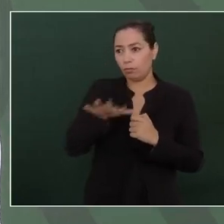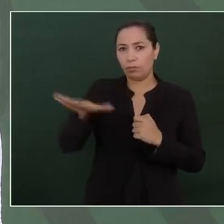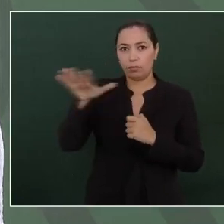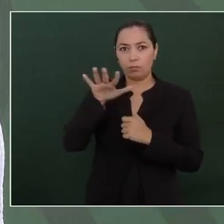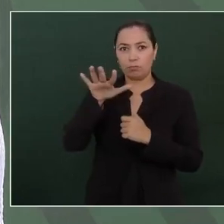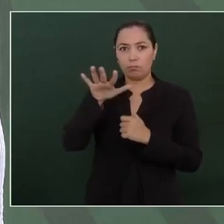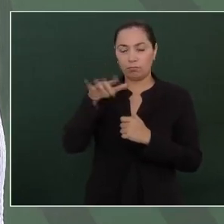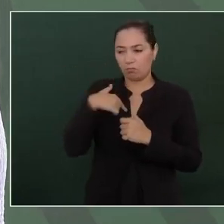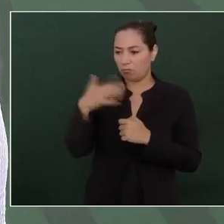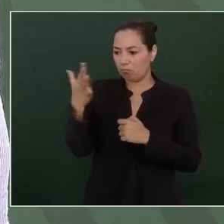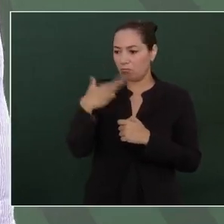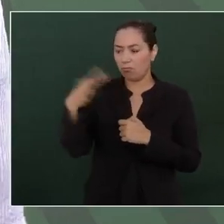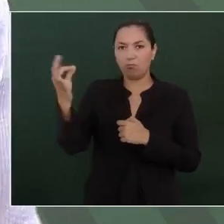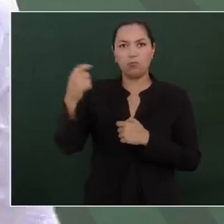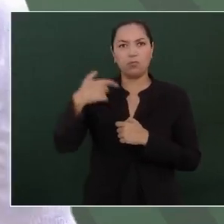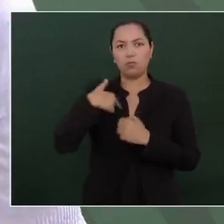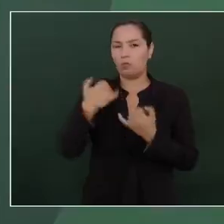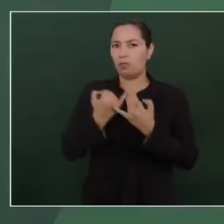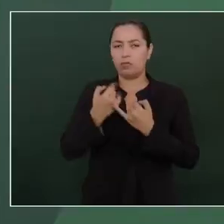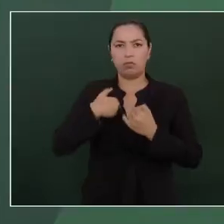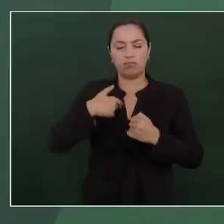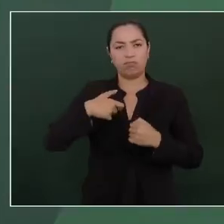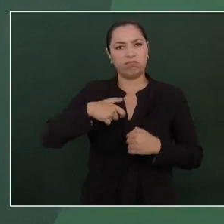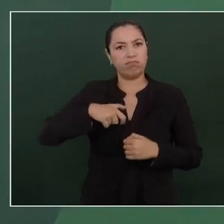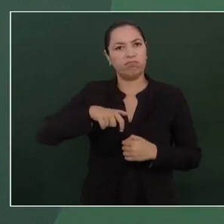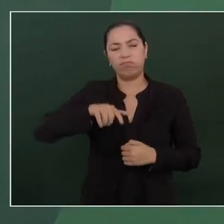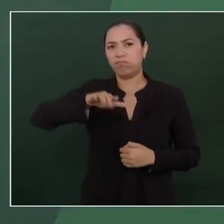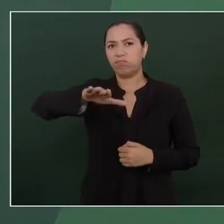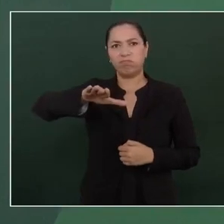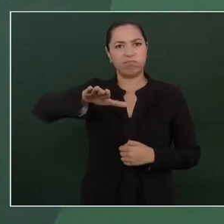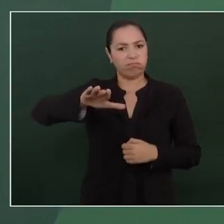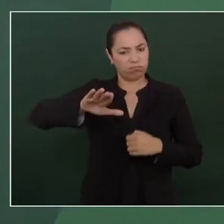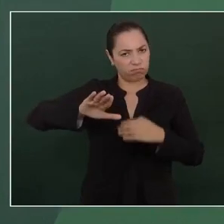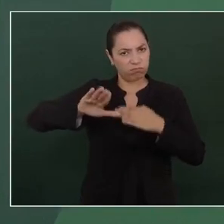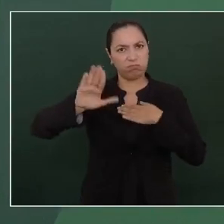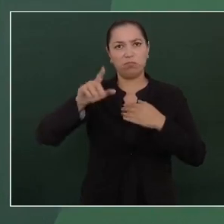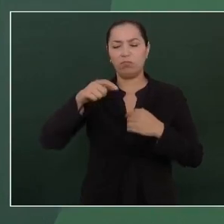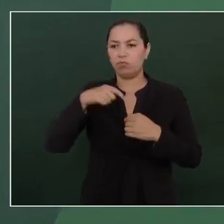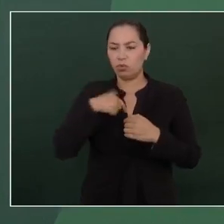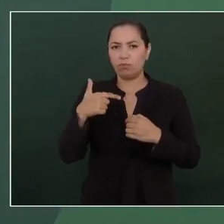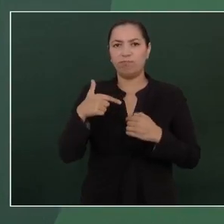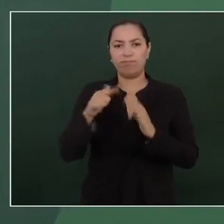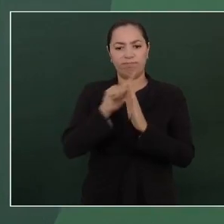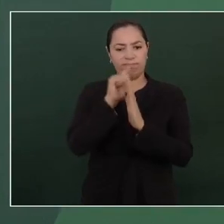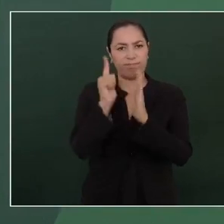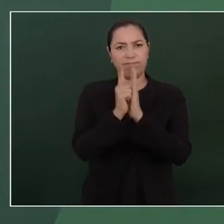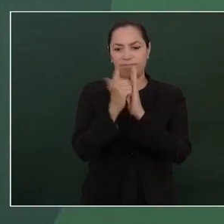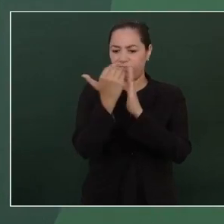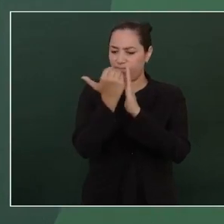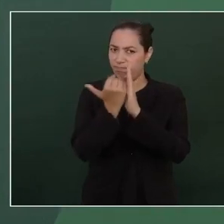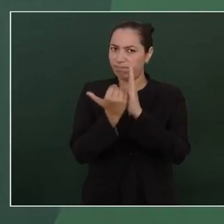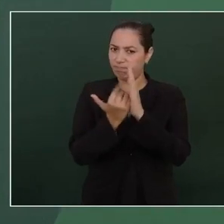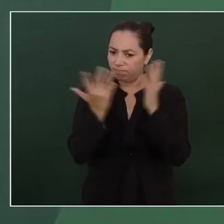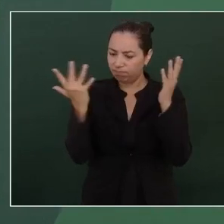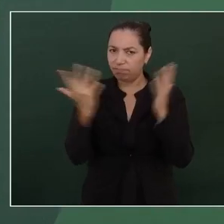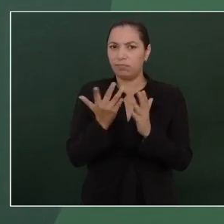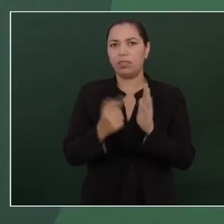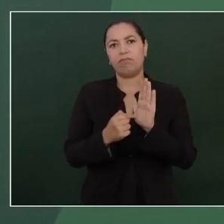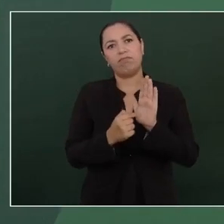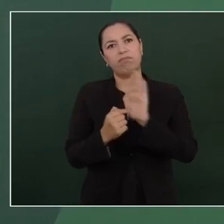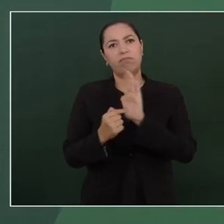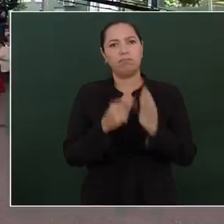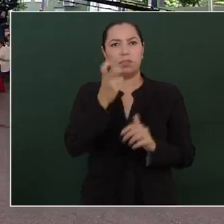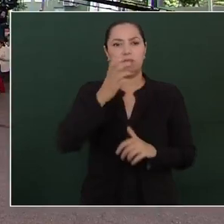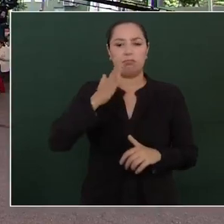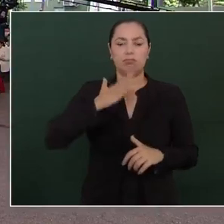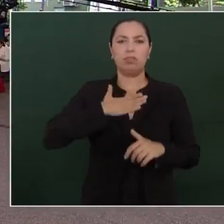protesté cumplir y hacer cumplir las leyes, y es lo que estoy haciendo, nada